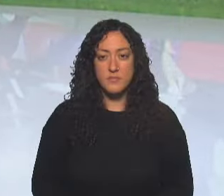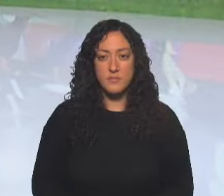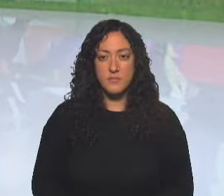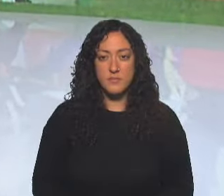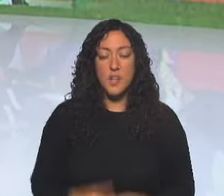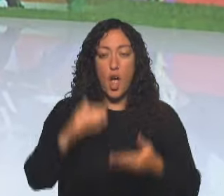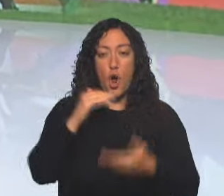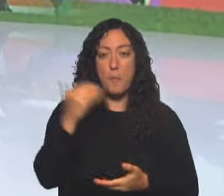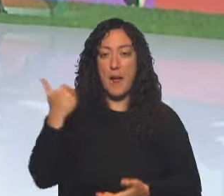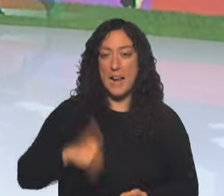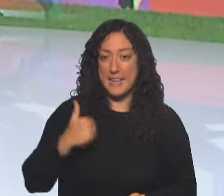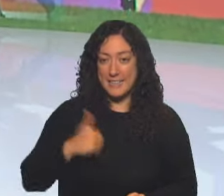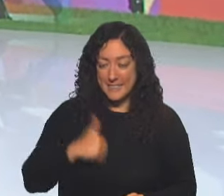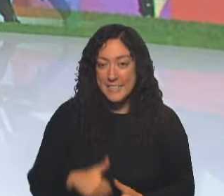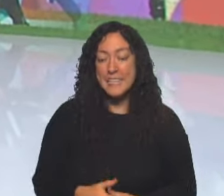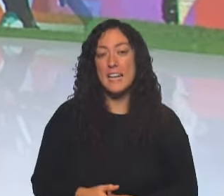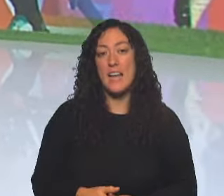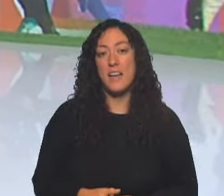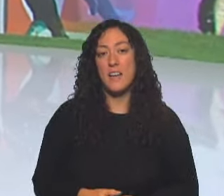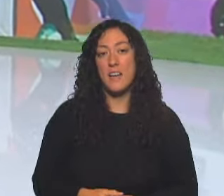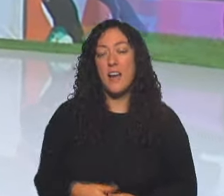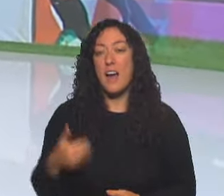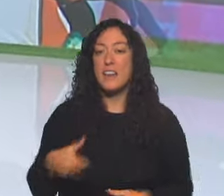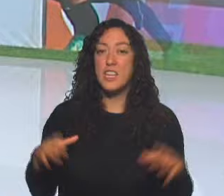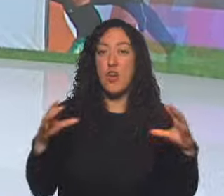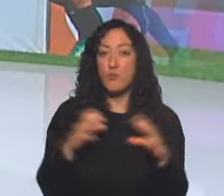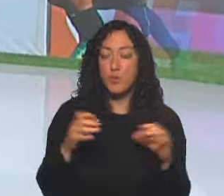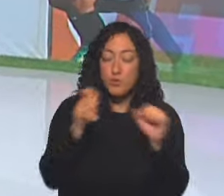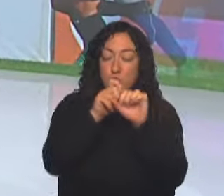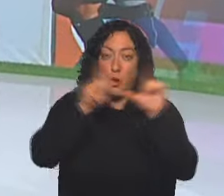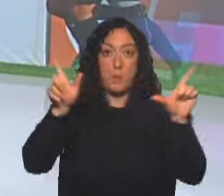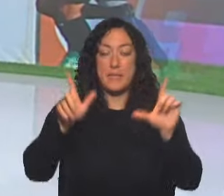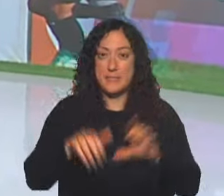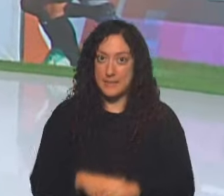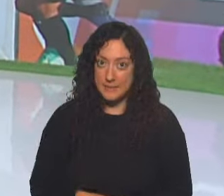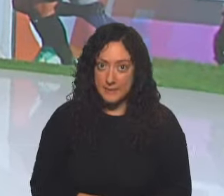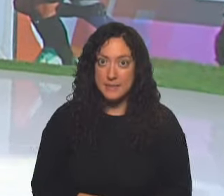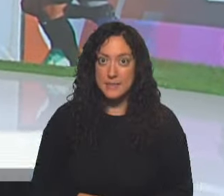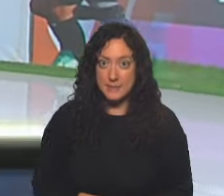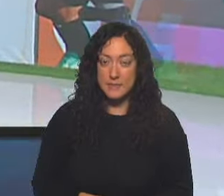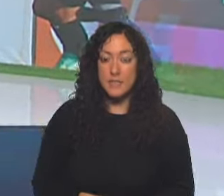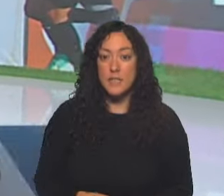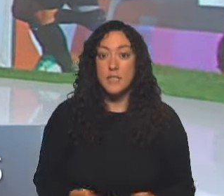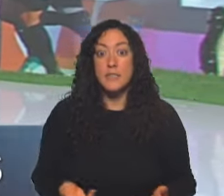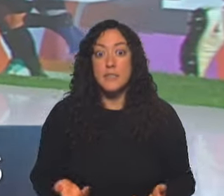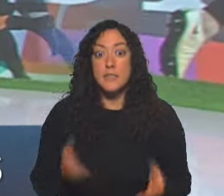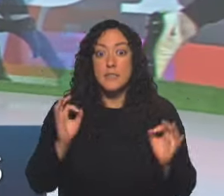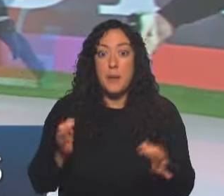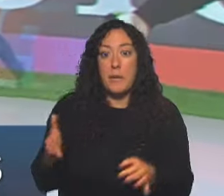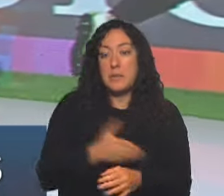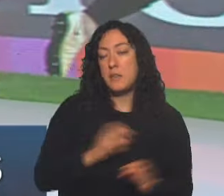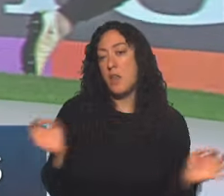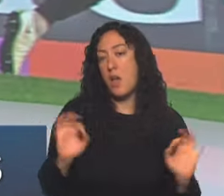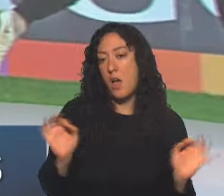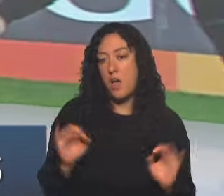Y la Copa Argentina en el fútbol argentino sigue teniendo sorpresas. Es el certamen por excelencia de lo impredecible y finalmente en la jornada